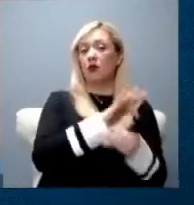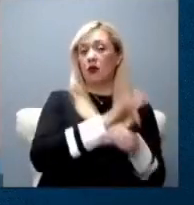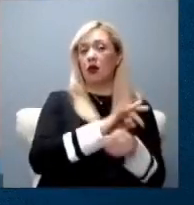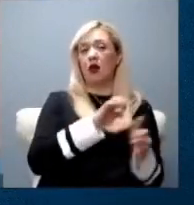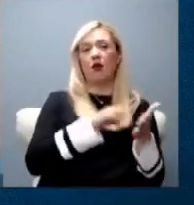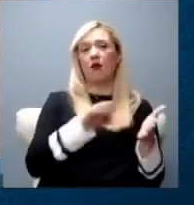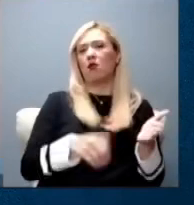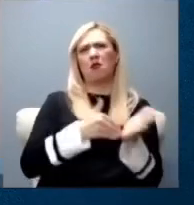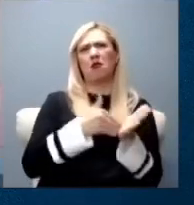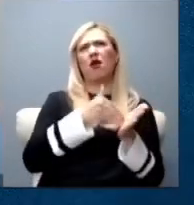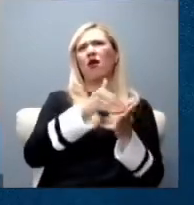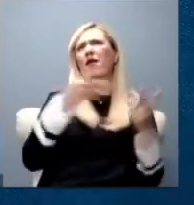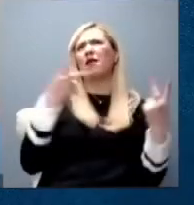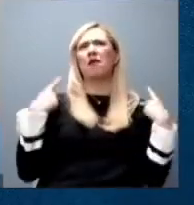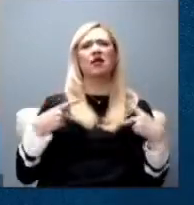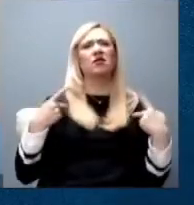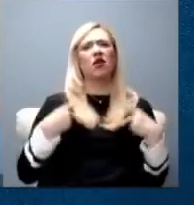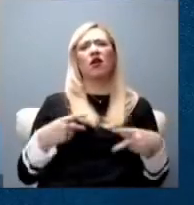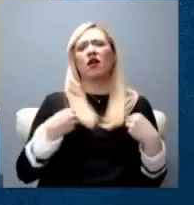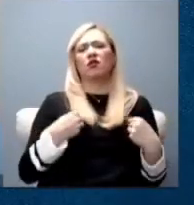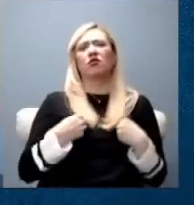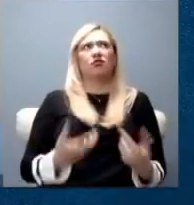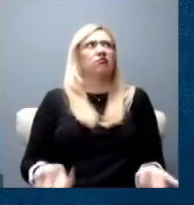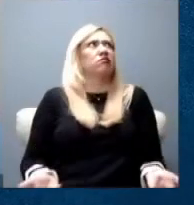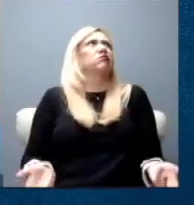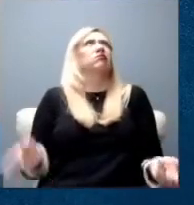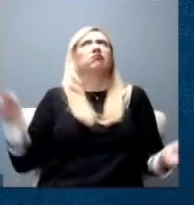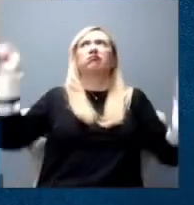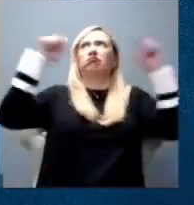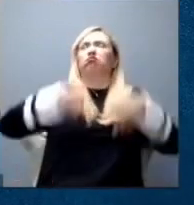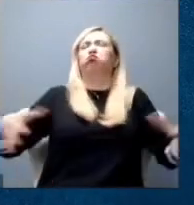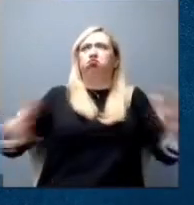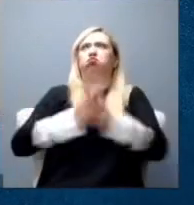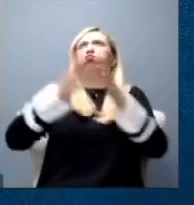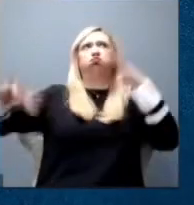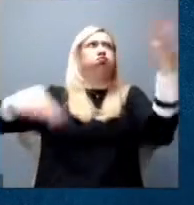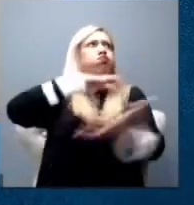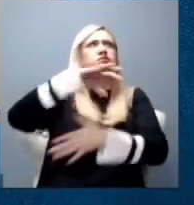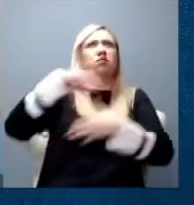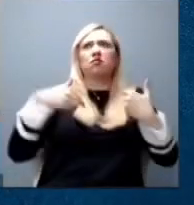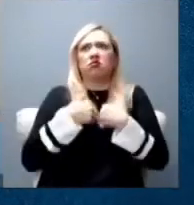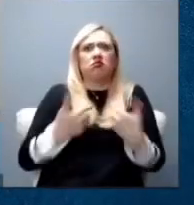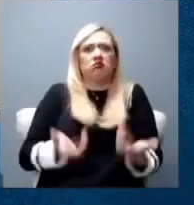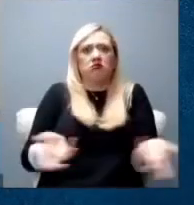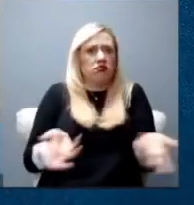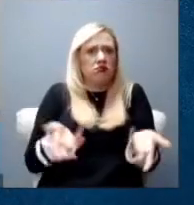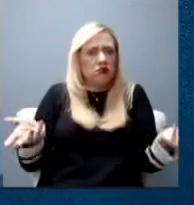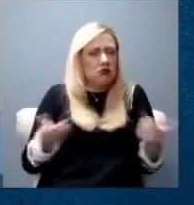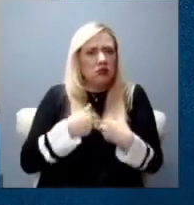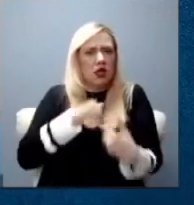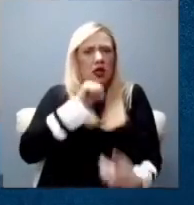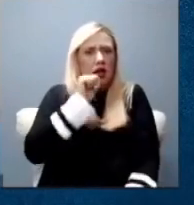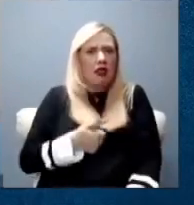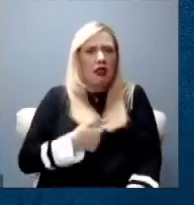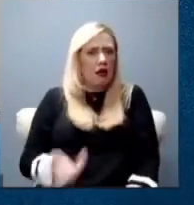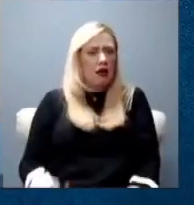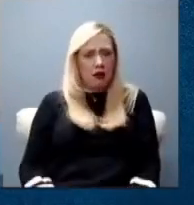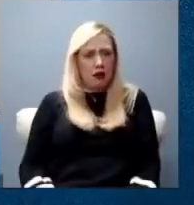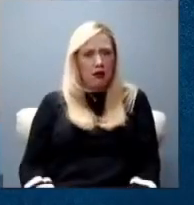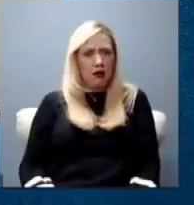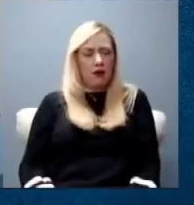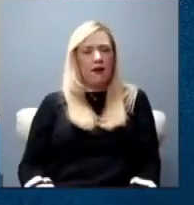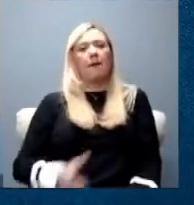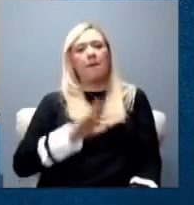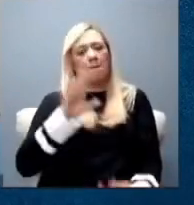millones de personas que son víctimas colaterales de guerras en las que no forman parte, no son parte de la guerrilla ni del Estado. Y lo otro